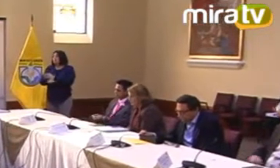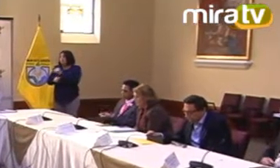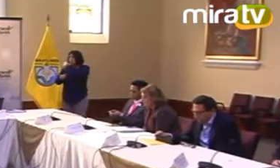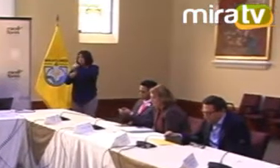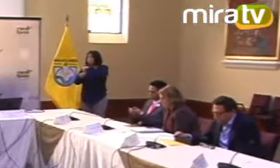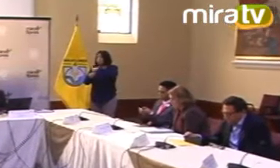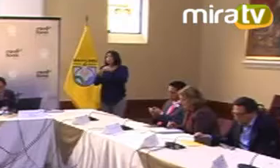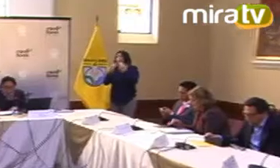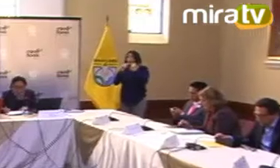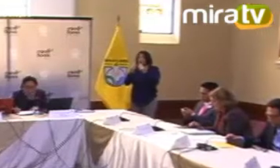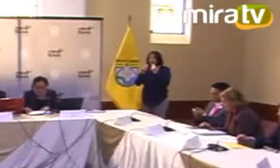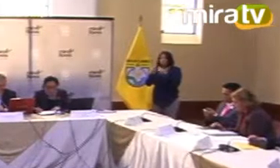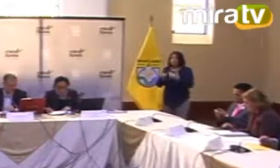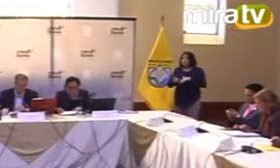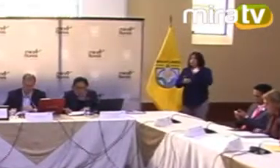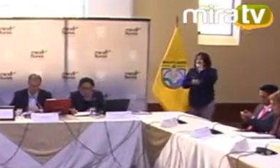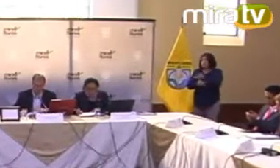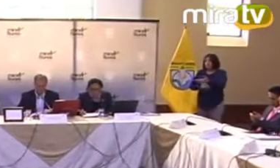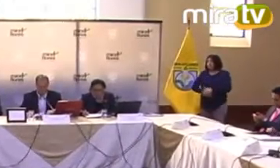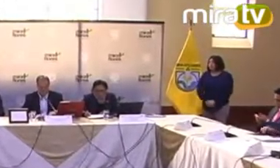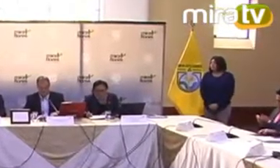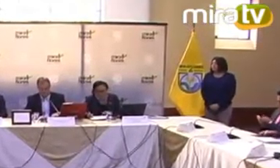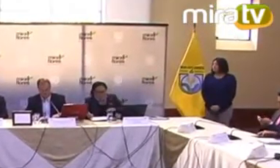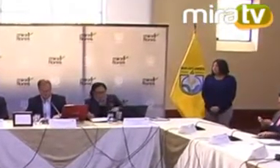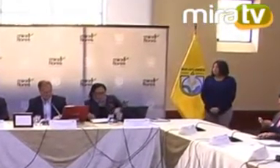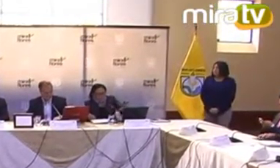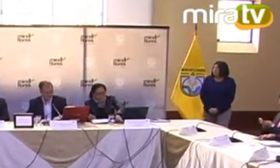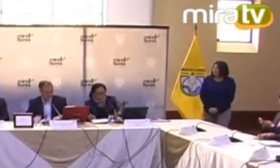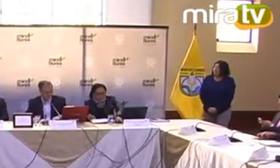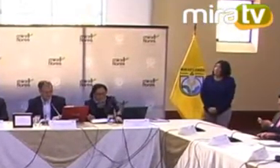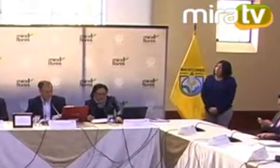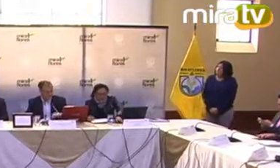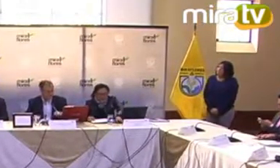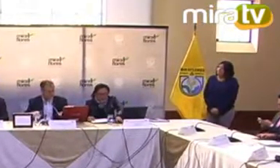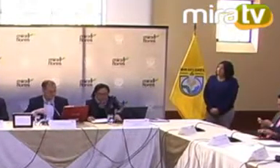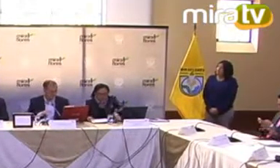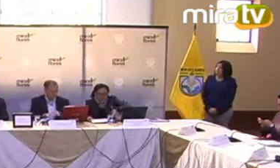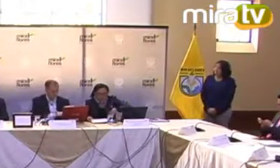votos. Muchísimas gracias. Vamos al siguiente punto, por favor.